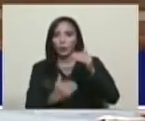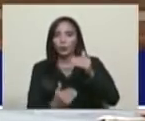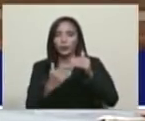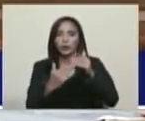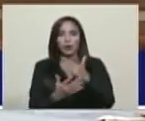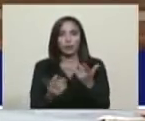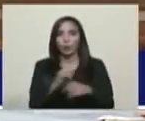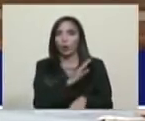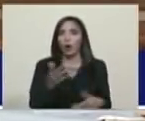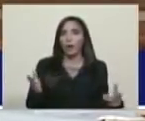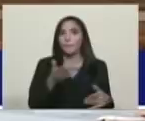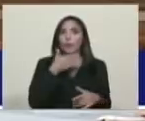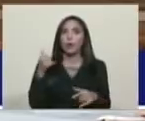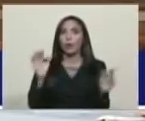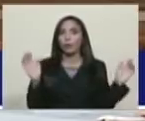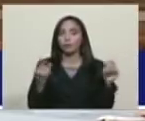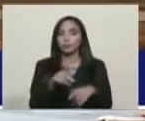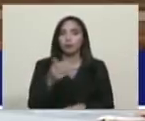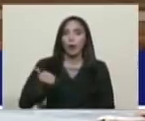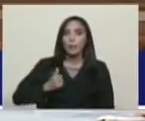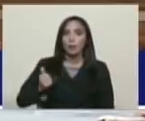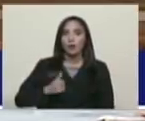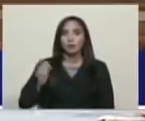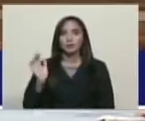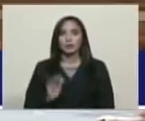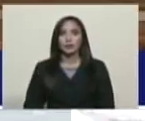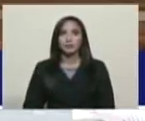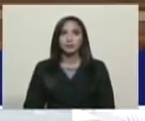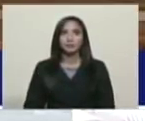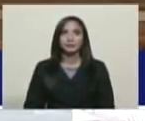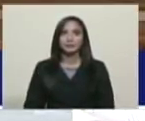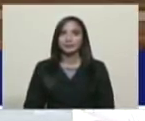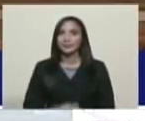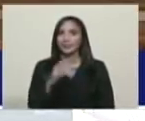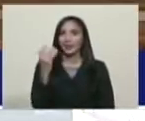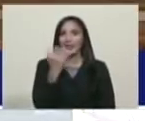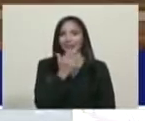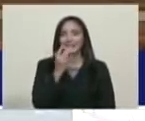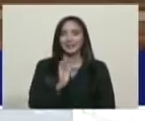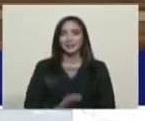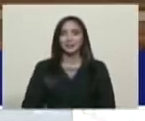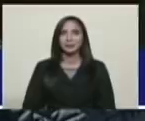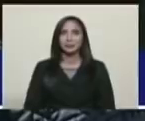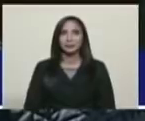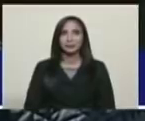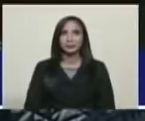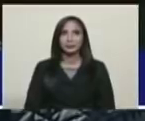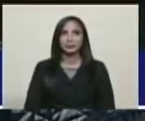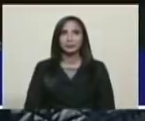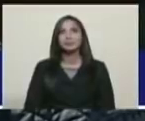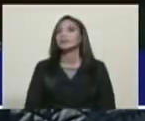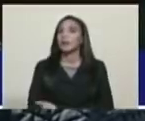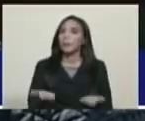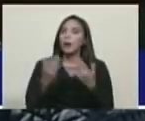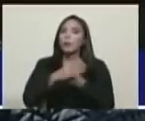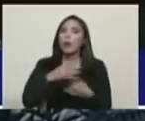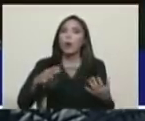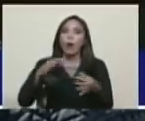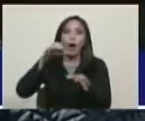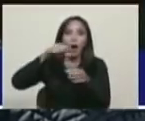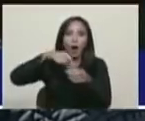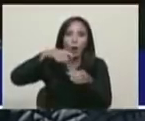¿Qué prefieres? ¿Ah? Las dos cosas a la vez. Vamos entonces a ahorrar en